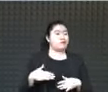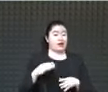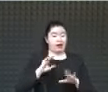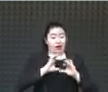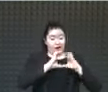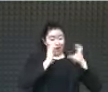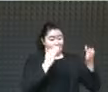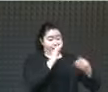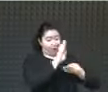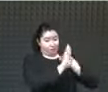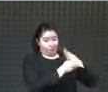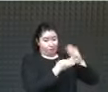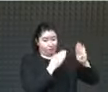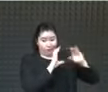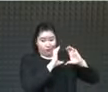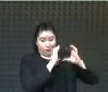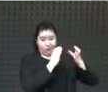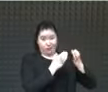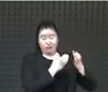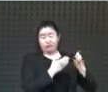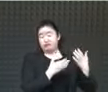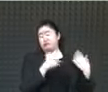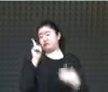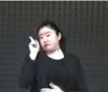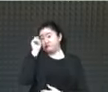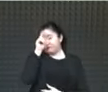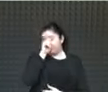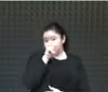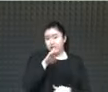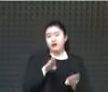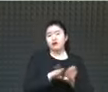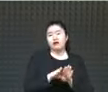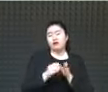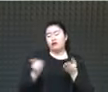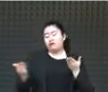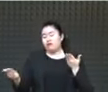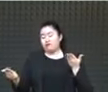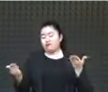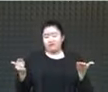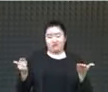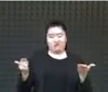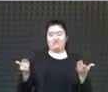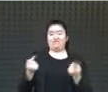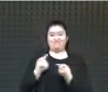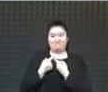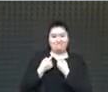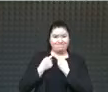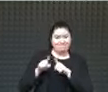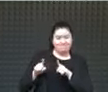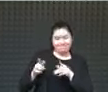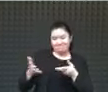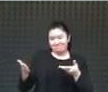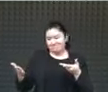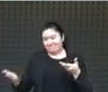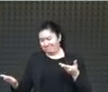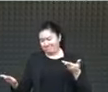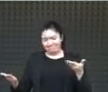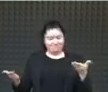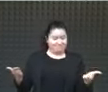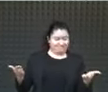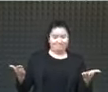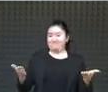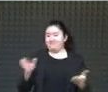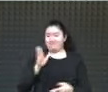están comparando peras con manzanas, en cierta manera, de un año base frente a un año pues, de una